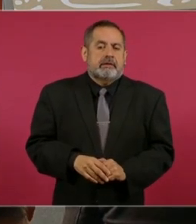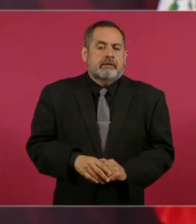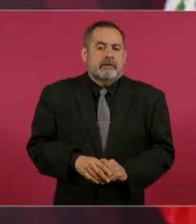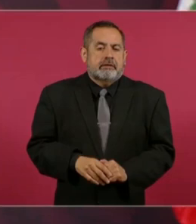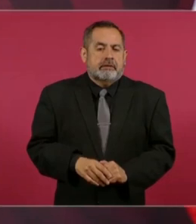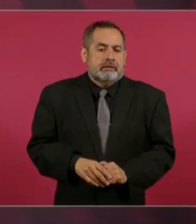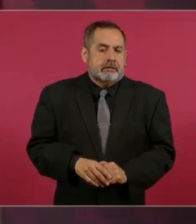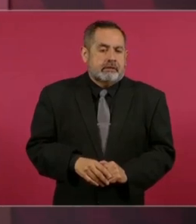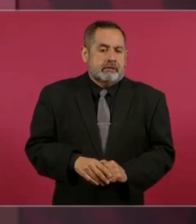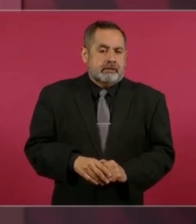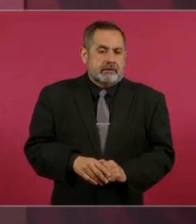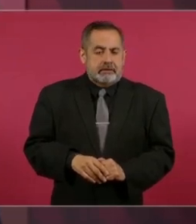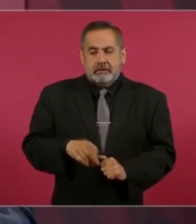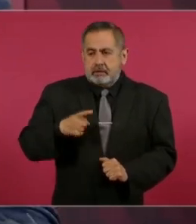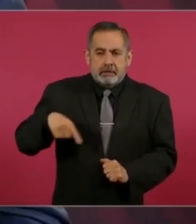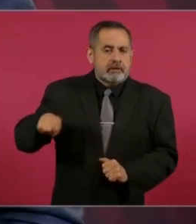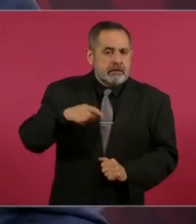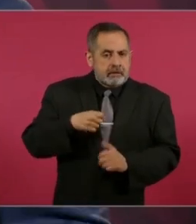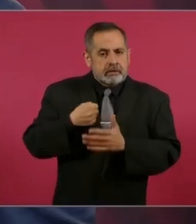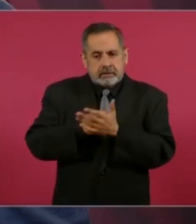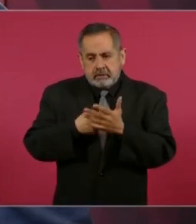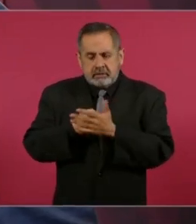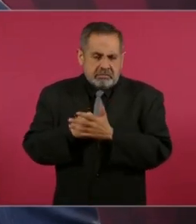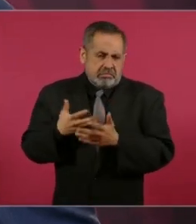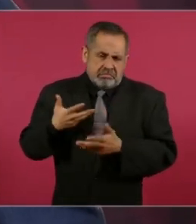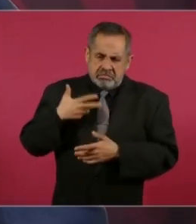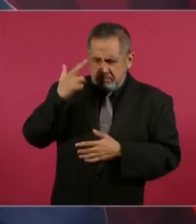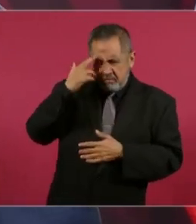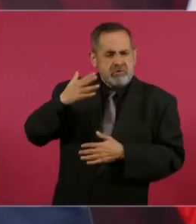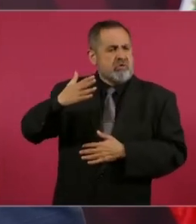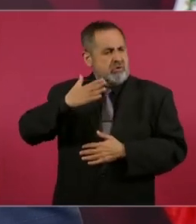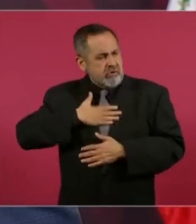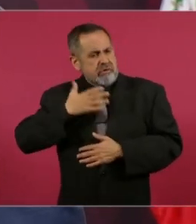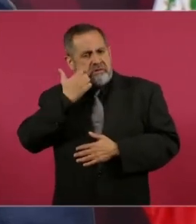pues es una lucha legítima